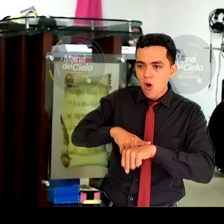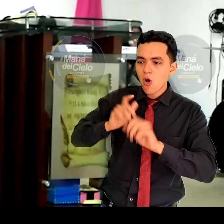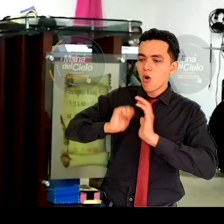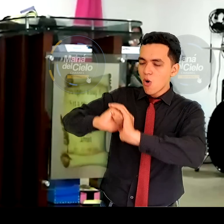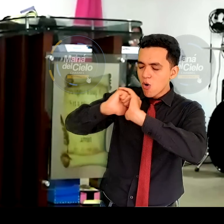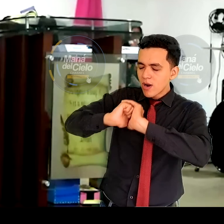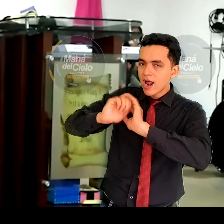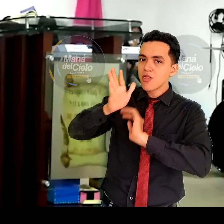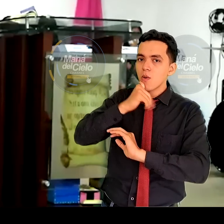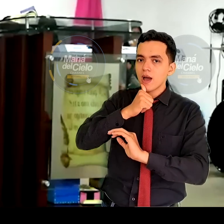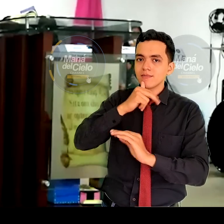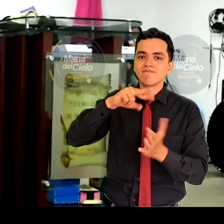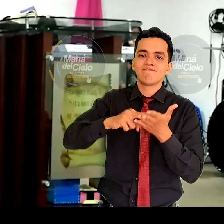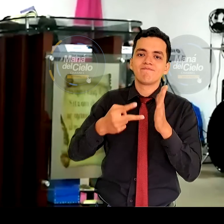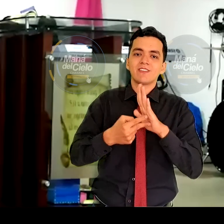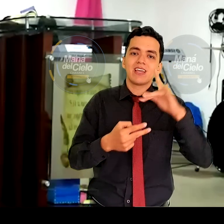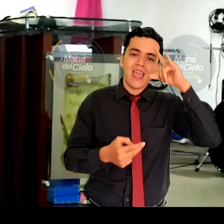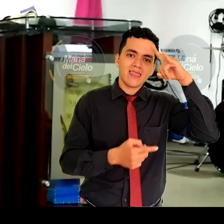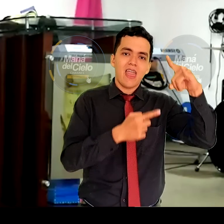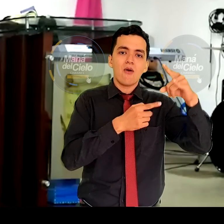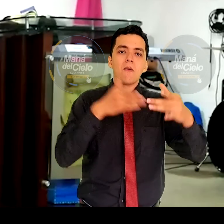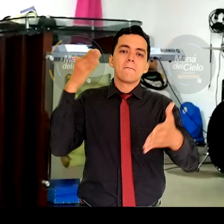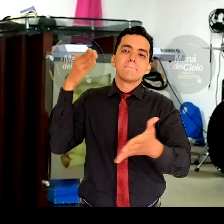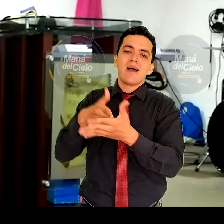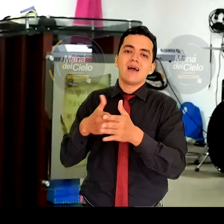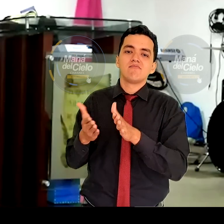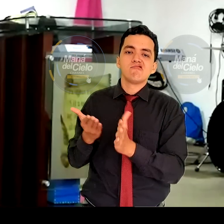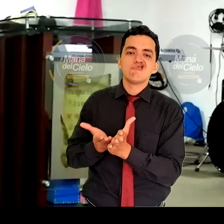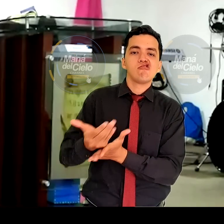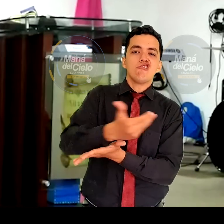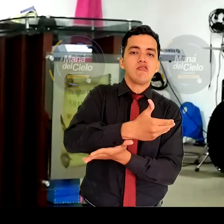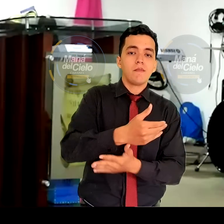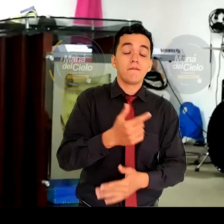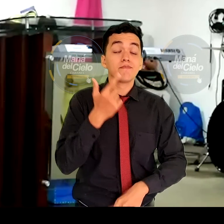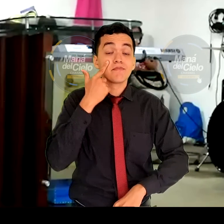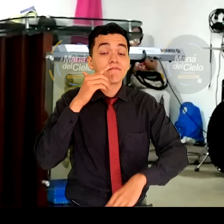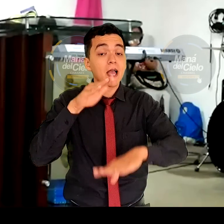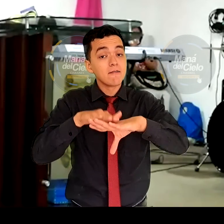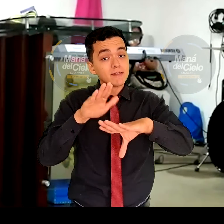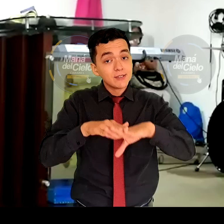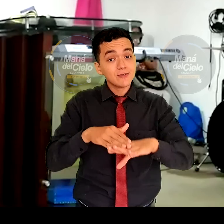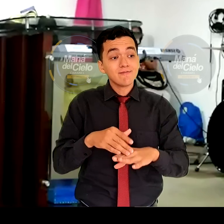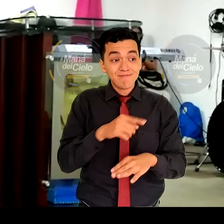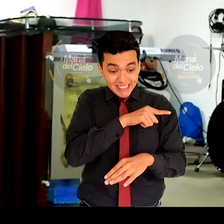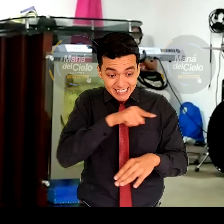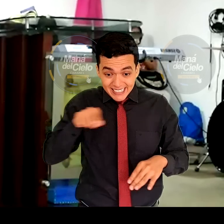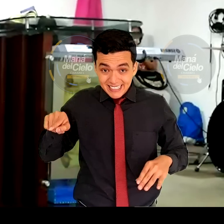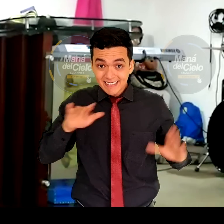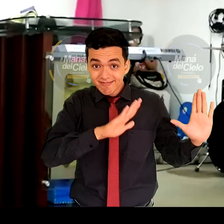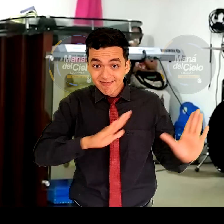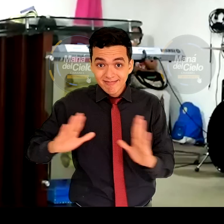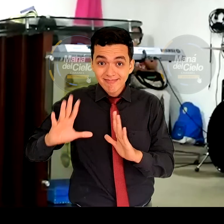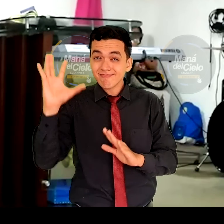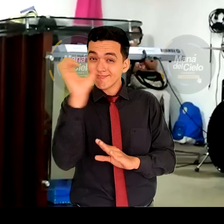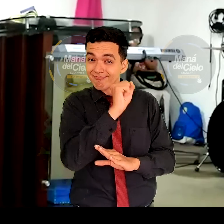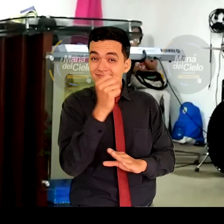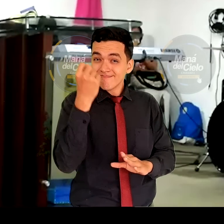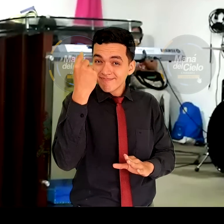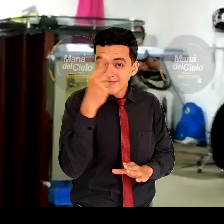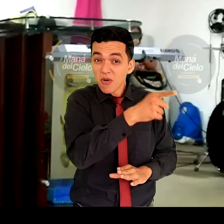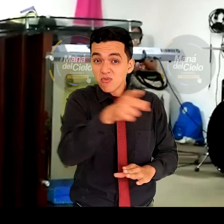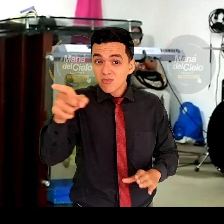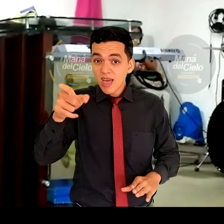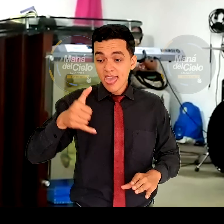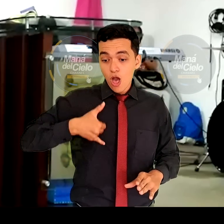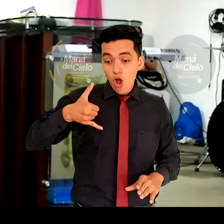cuidado y escúchenme los servidores. Te llenan de pronto a veces de tantas actividades, de tantos programas, que me parece a mí muy duro que por la puerta de la iglesia